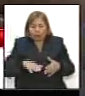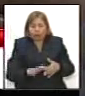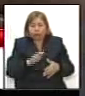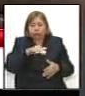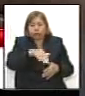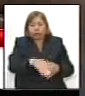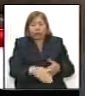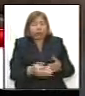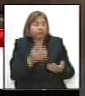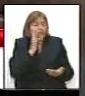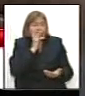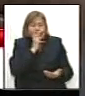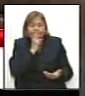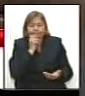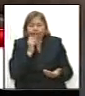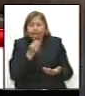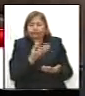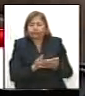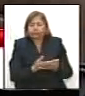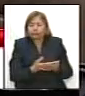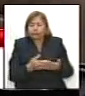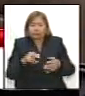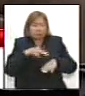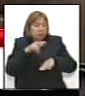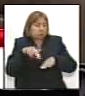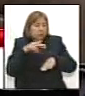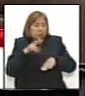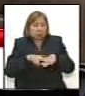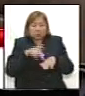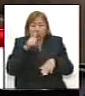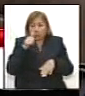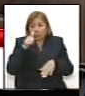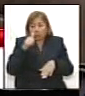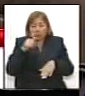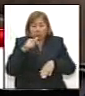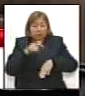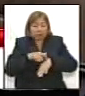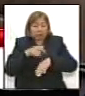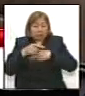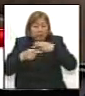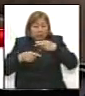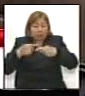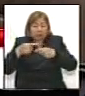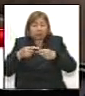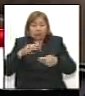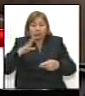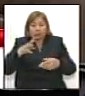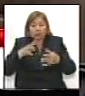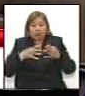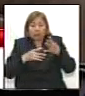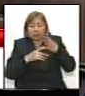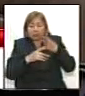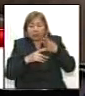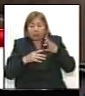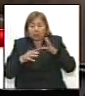hermoso, lienzos de tierra formado por la naturaleza debido al paso del tiempo. Y en el cuarto nivel se encuentra la plaza Caracol y